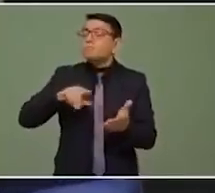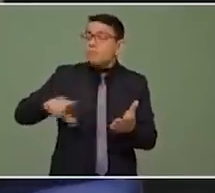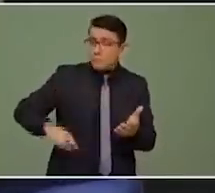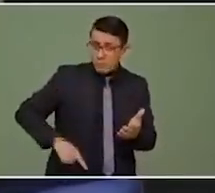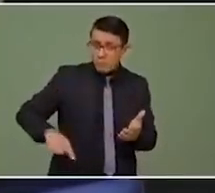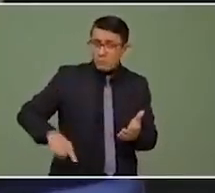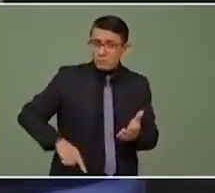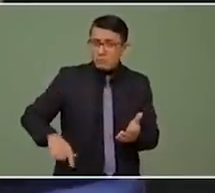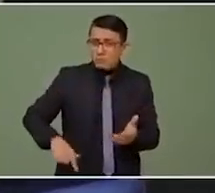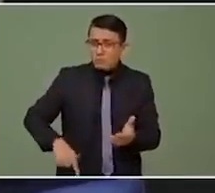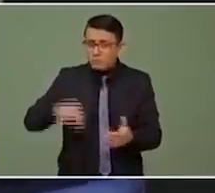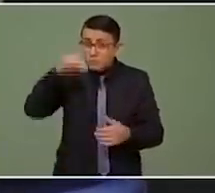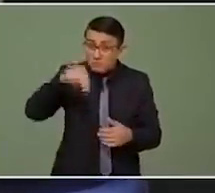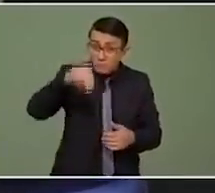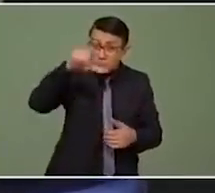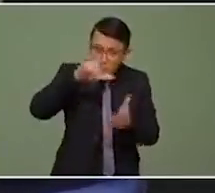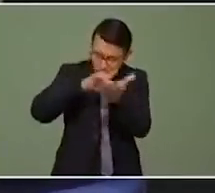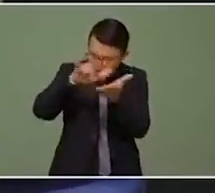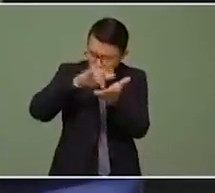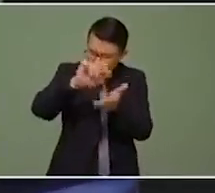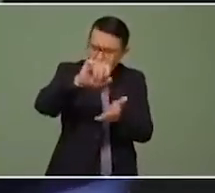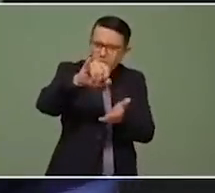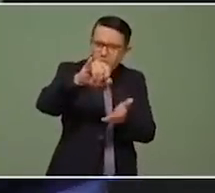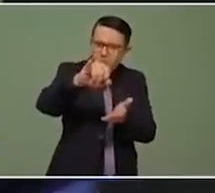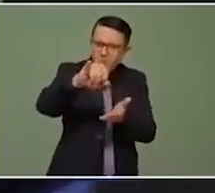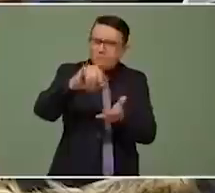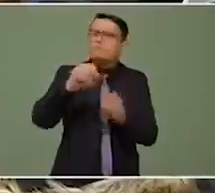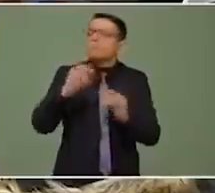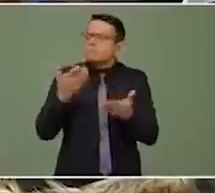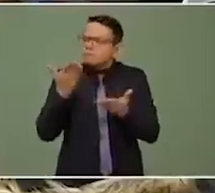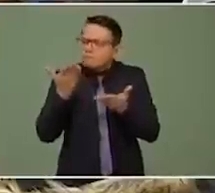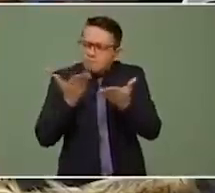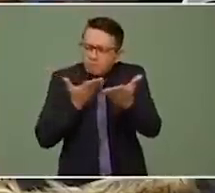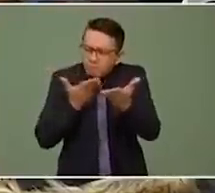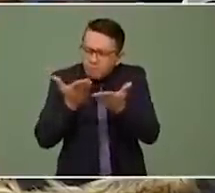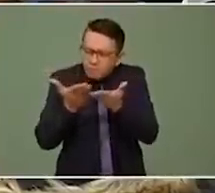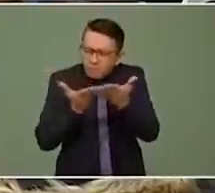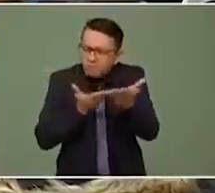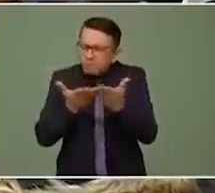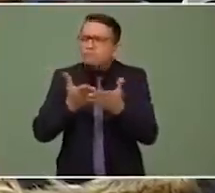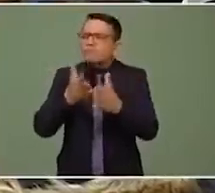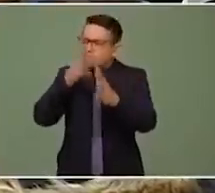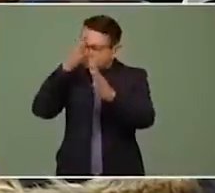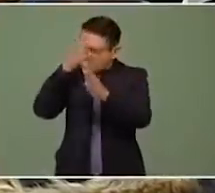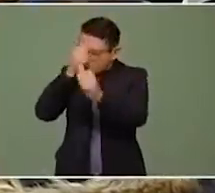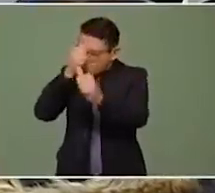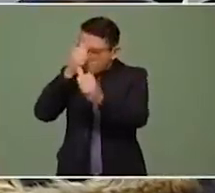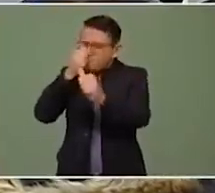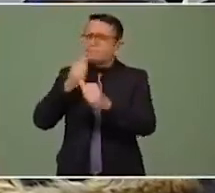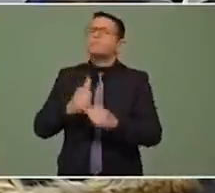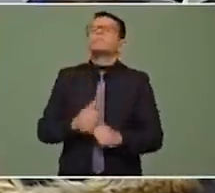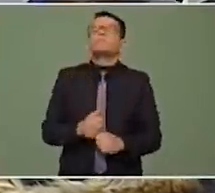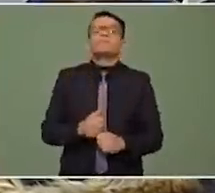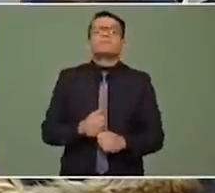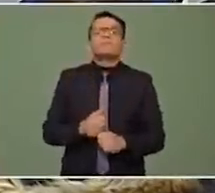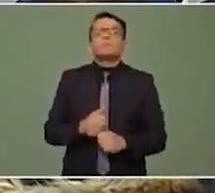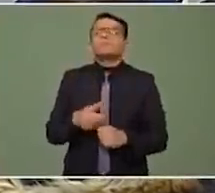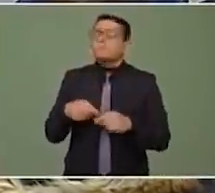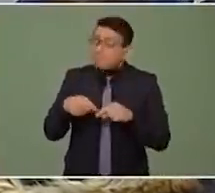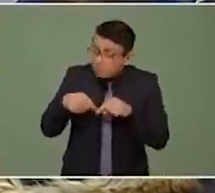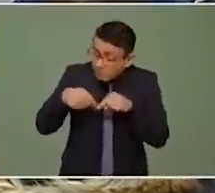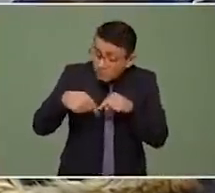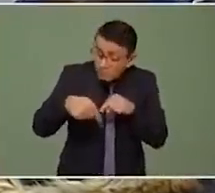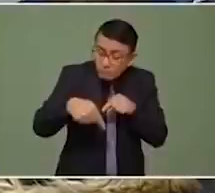de nuevo león y está en firme el compromiso este vamos